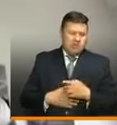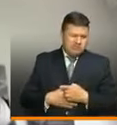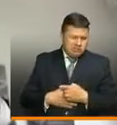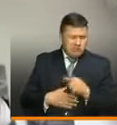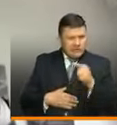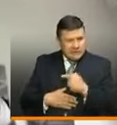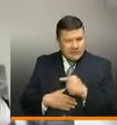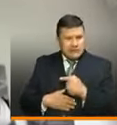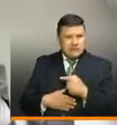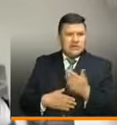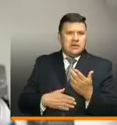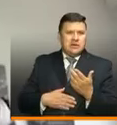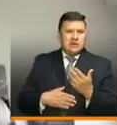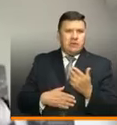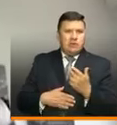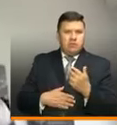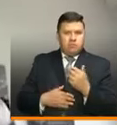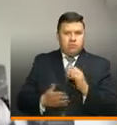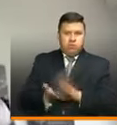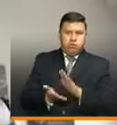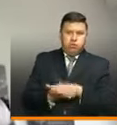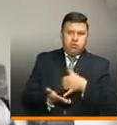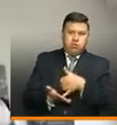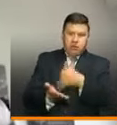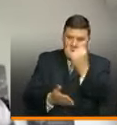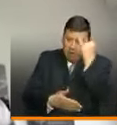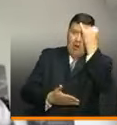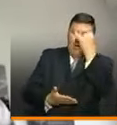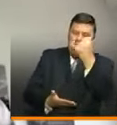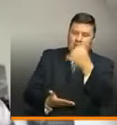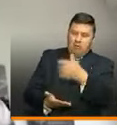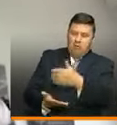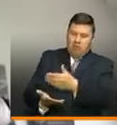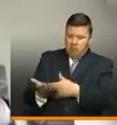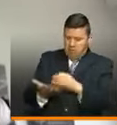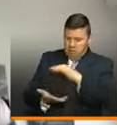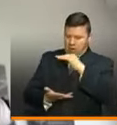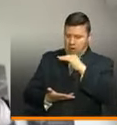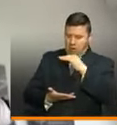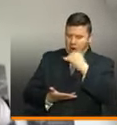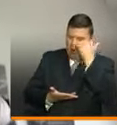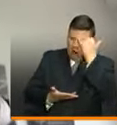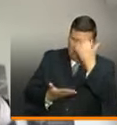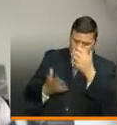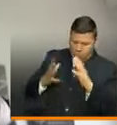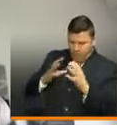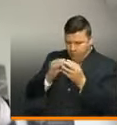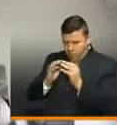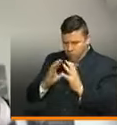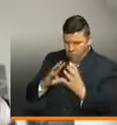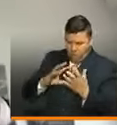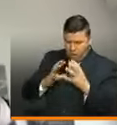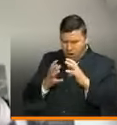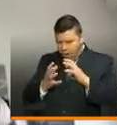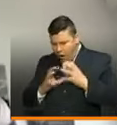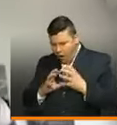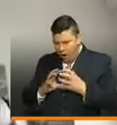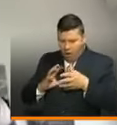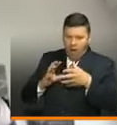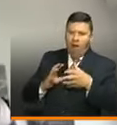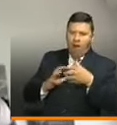este dispositivo que estamos premiando, esta idea que está saliendo para que las personas puedan de